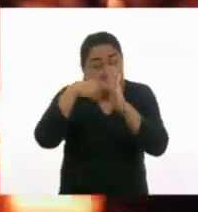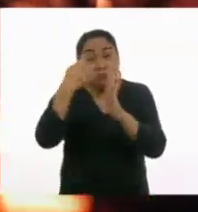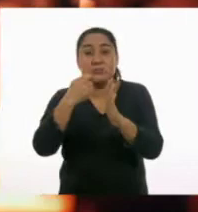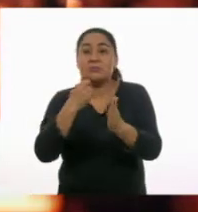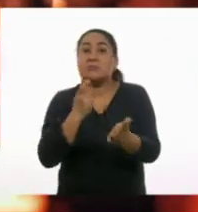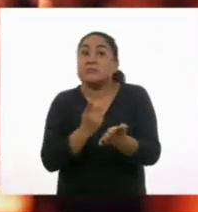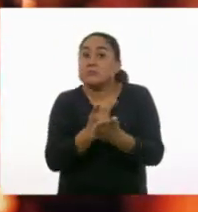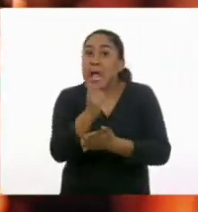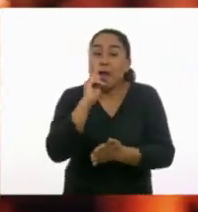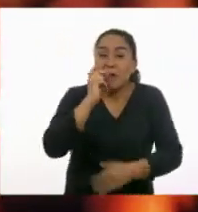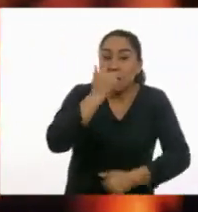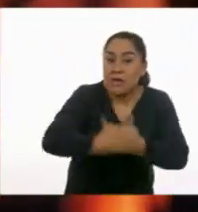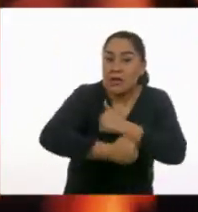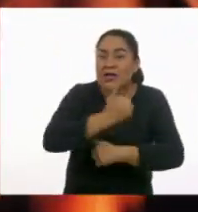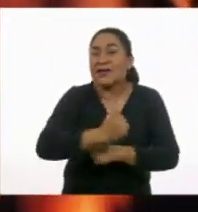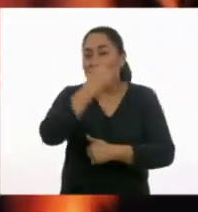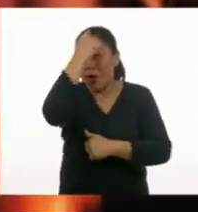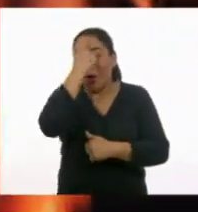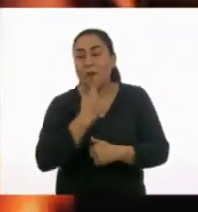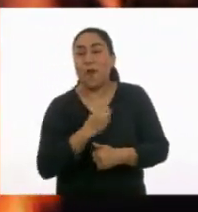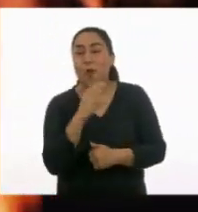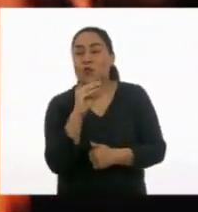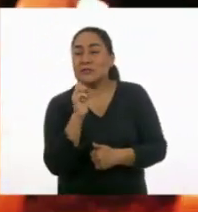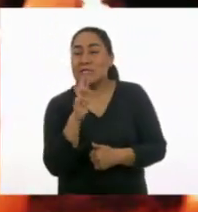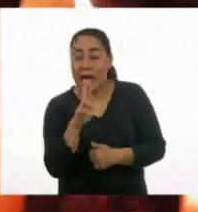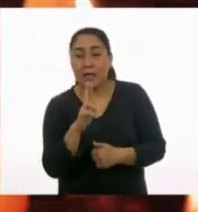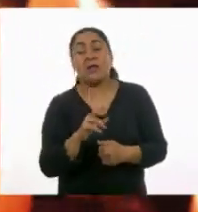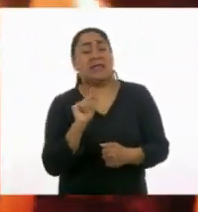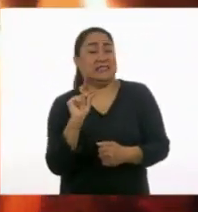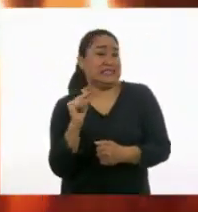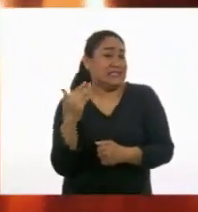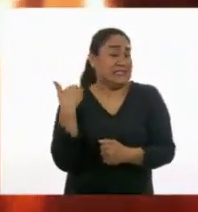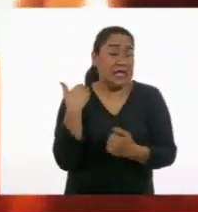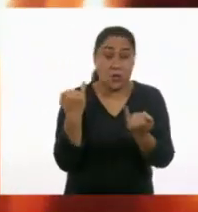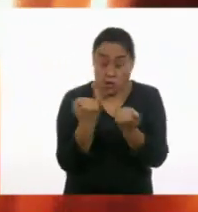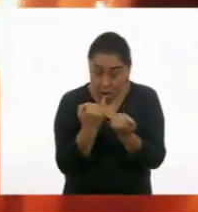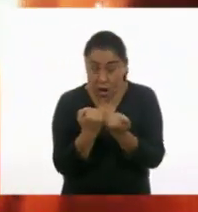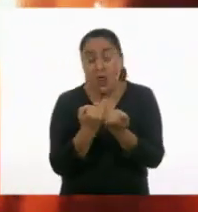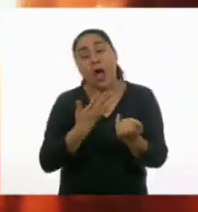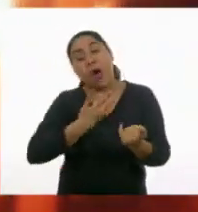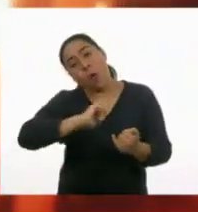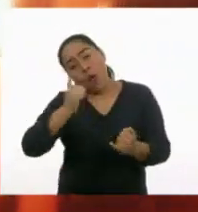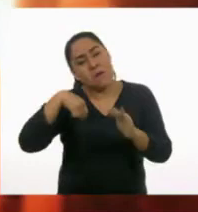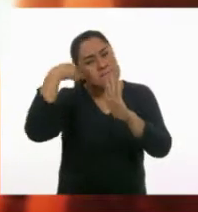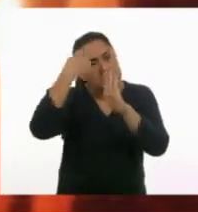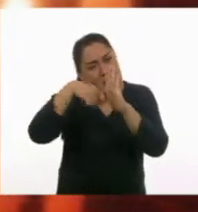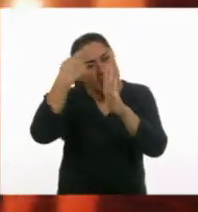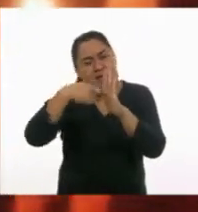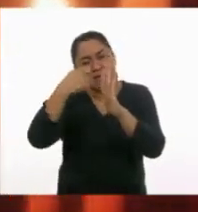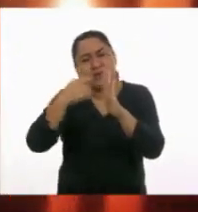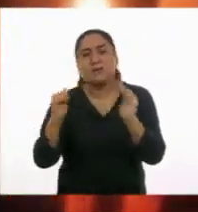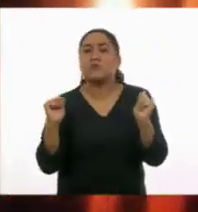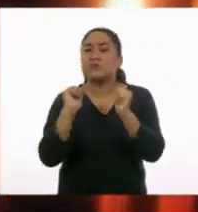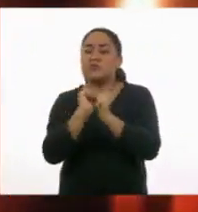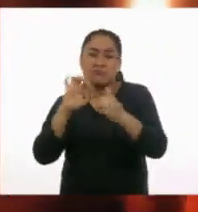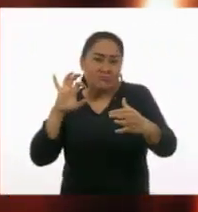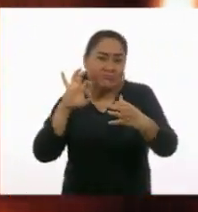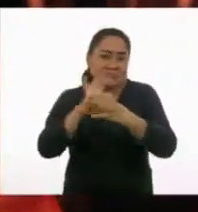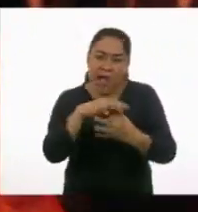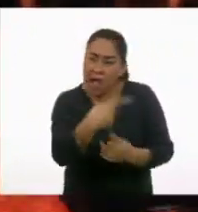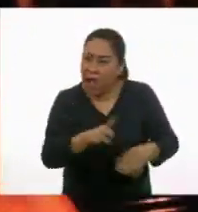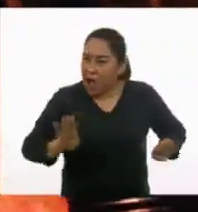a los premios Oscar. Más recientemente, se han producido otras películas también ambientadas con